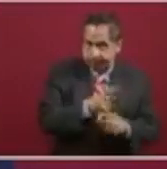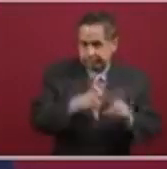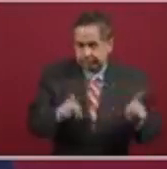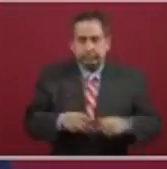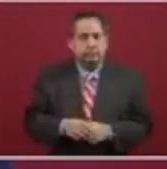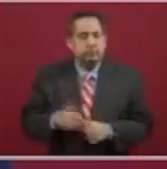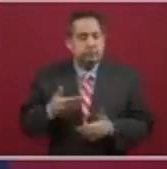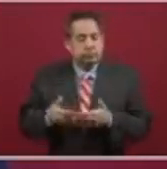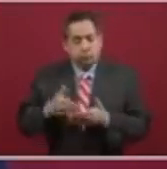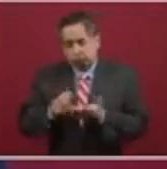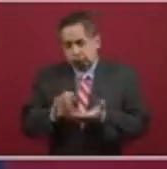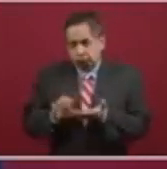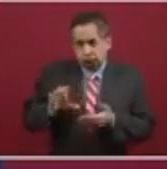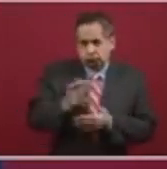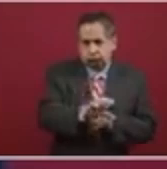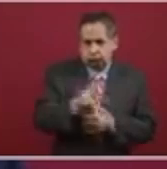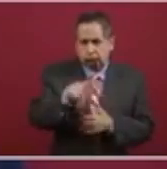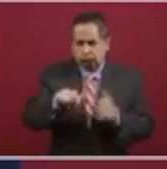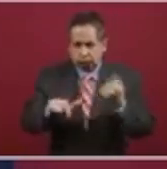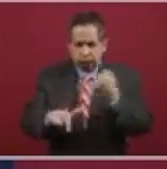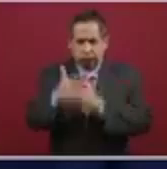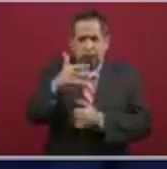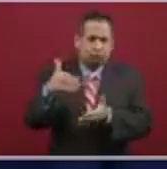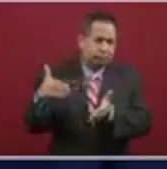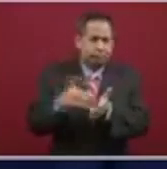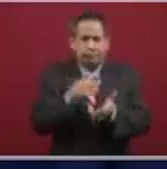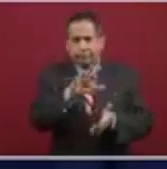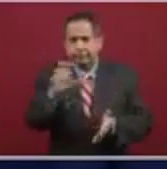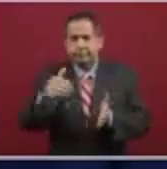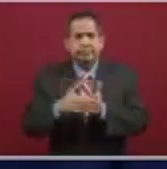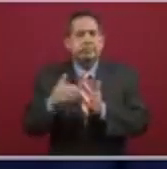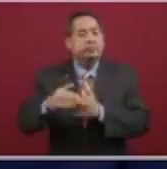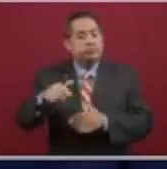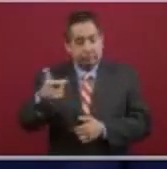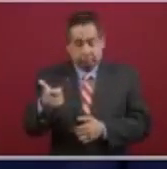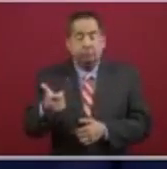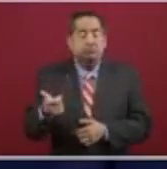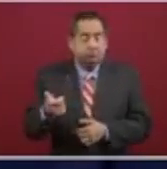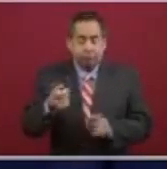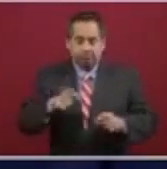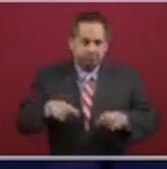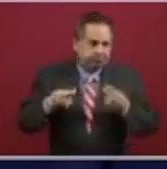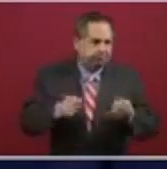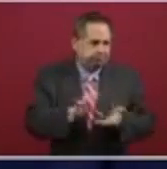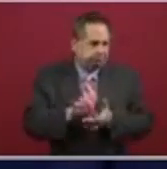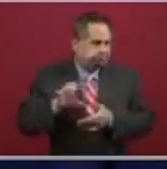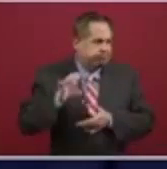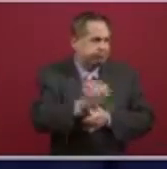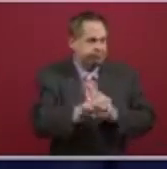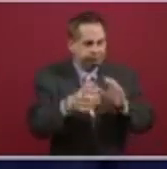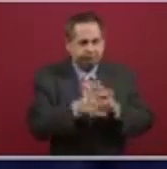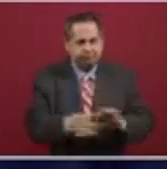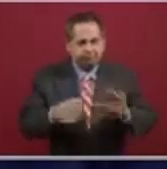de 12.500 millones de pesos para